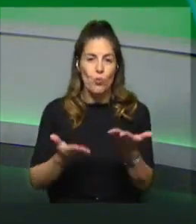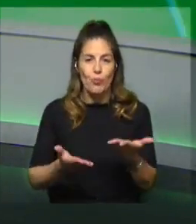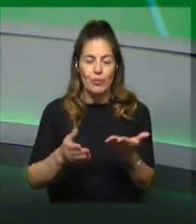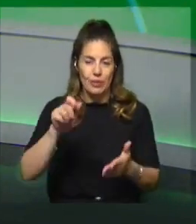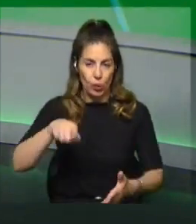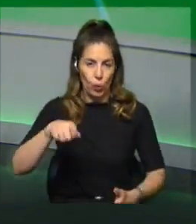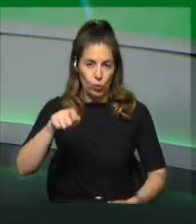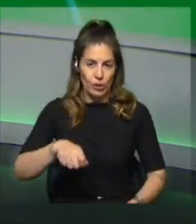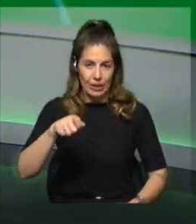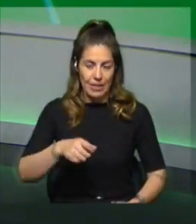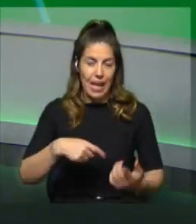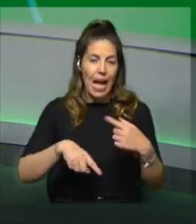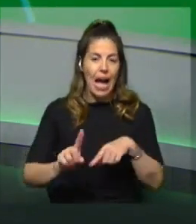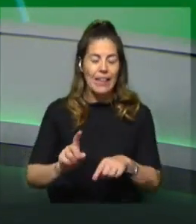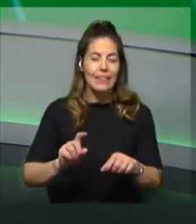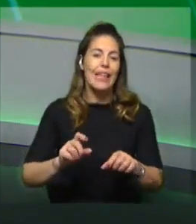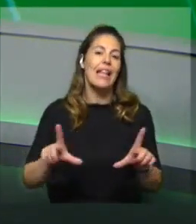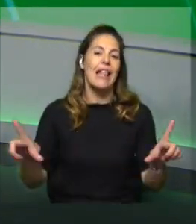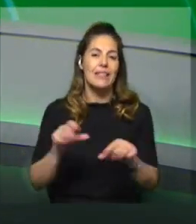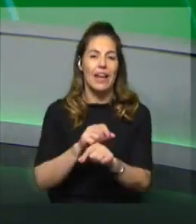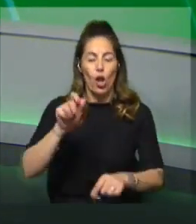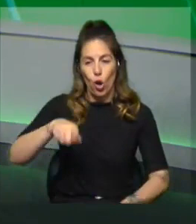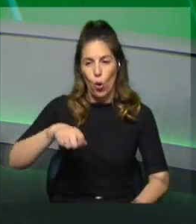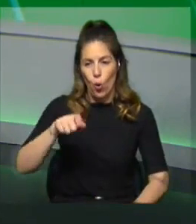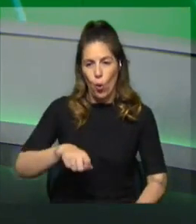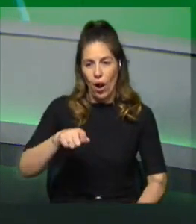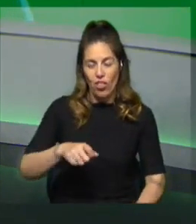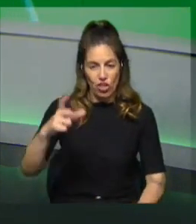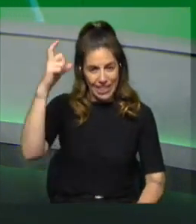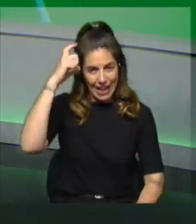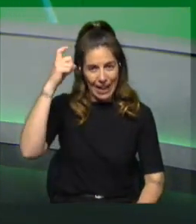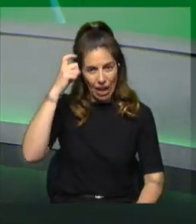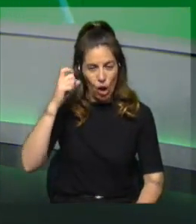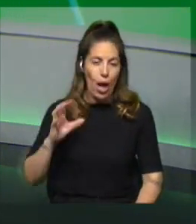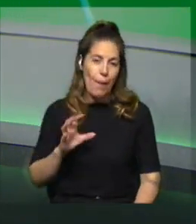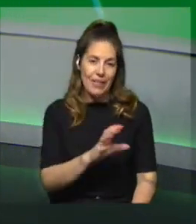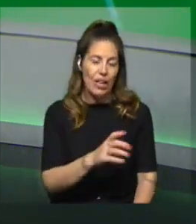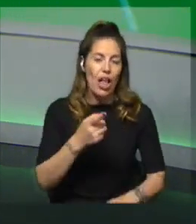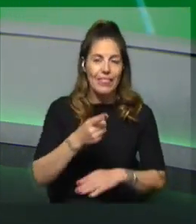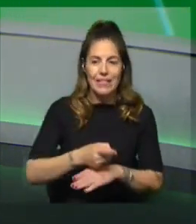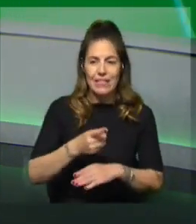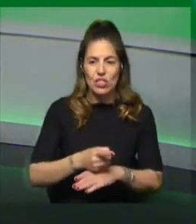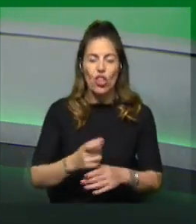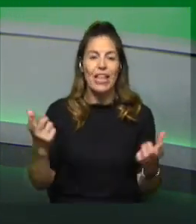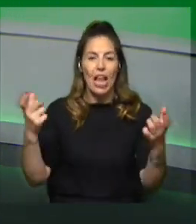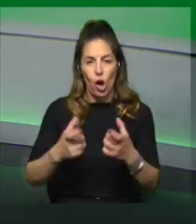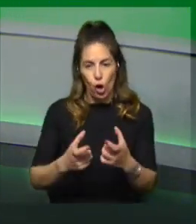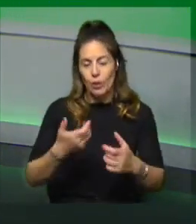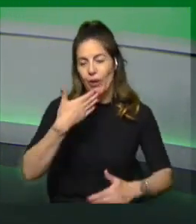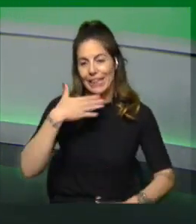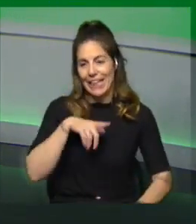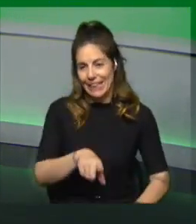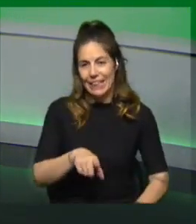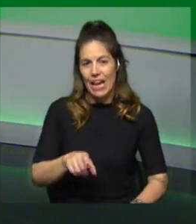juzgados letrados de San Carlos. Los legisladores fernandinos expresaron su rechazo a la resolución de la Corte, ya que entendían que